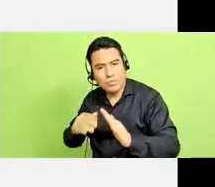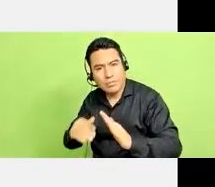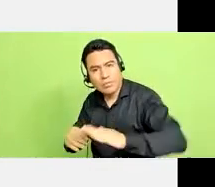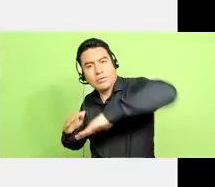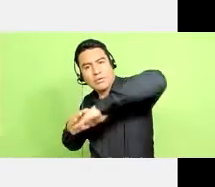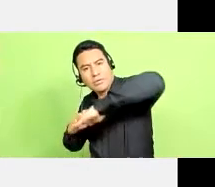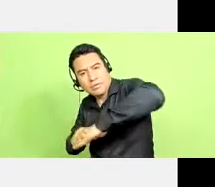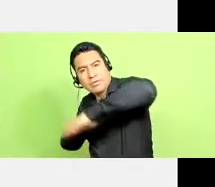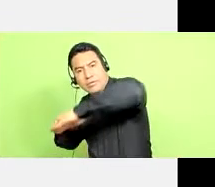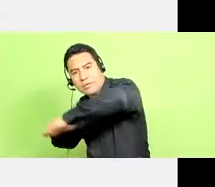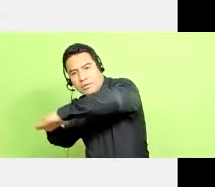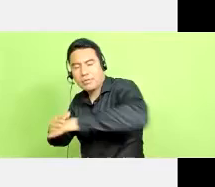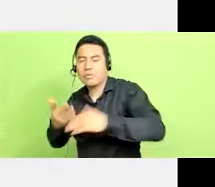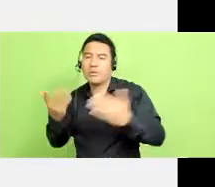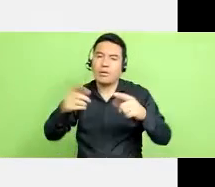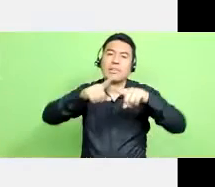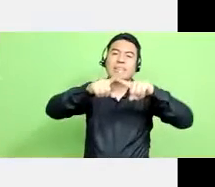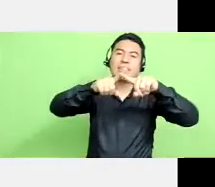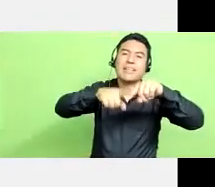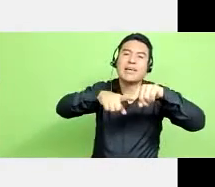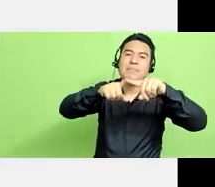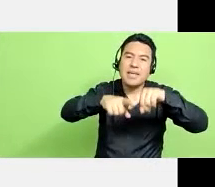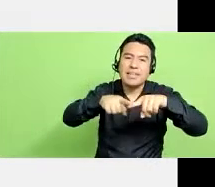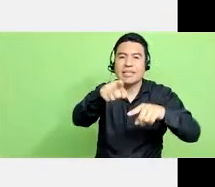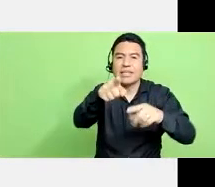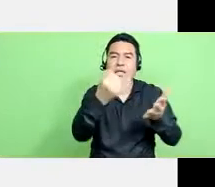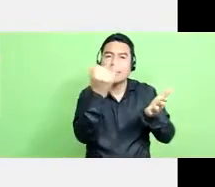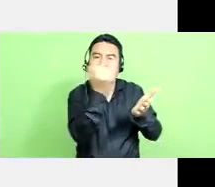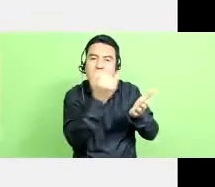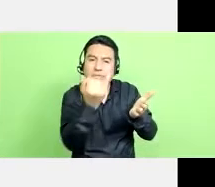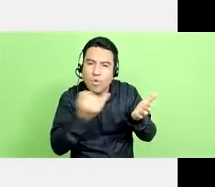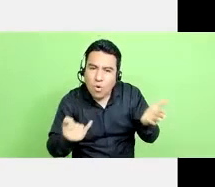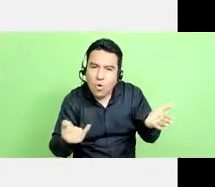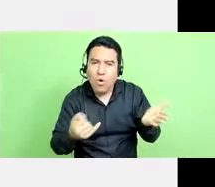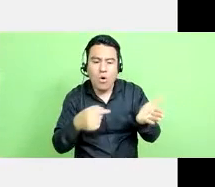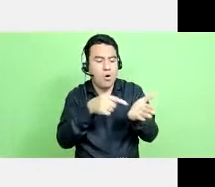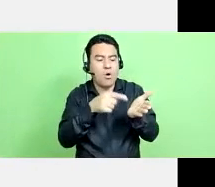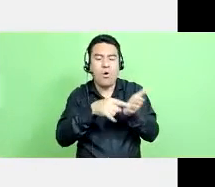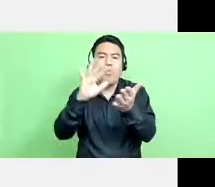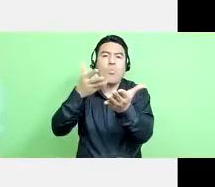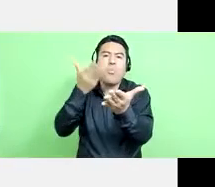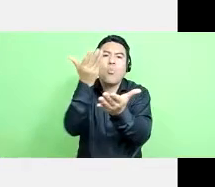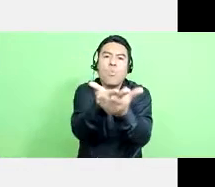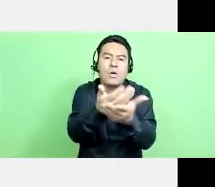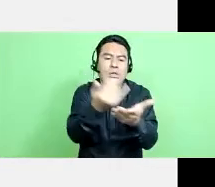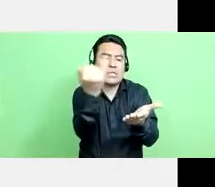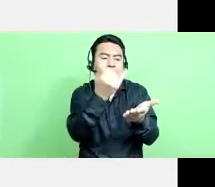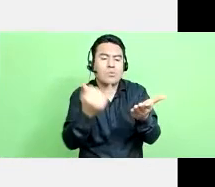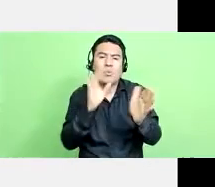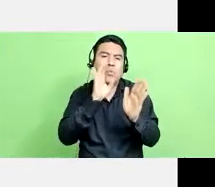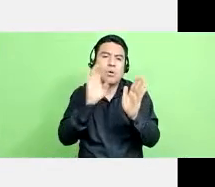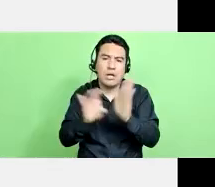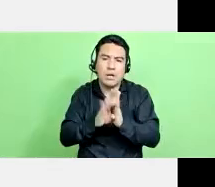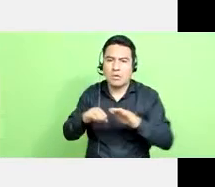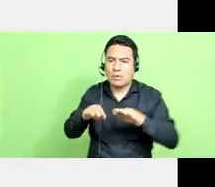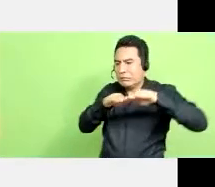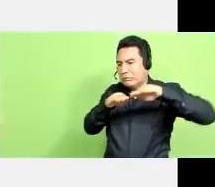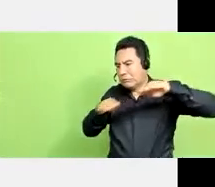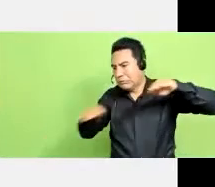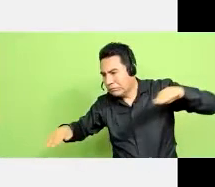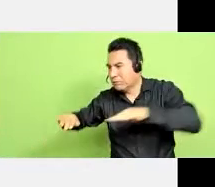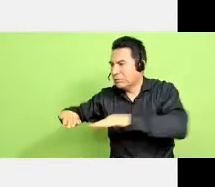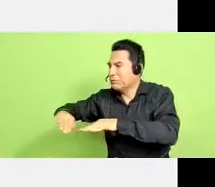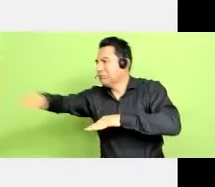también el diseño la propuesta que cerraría si tengo de repente desniveles muy continuos como por